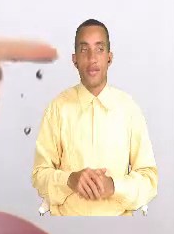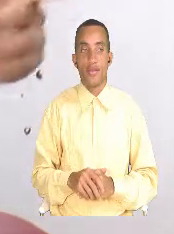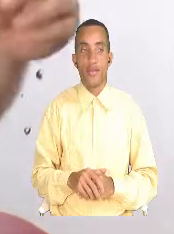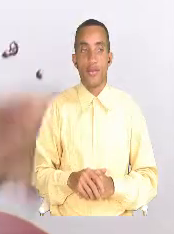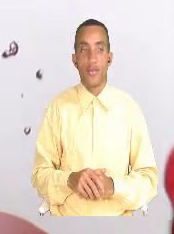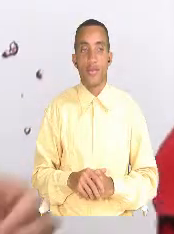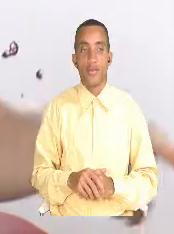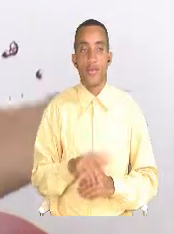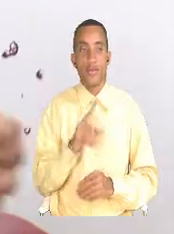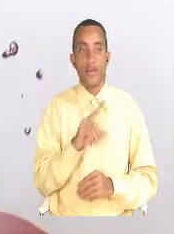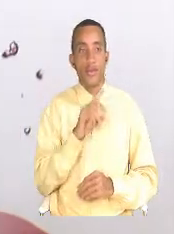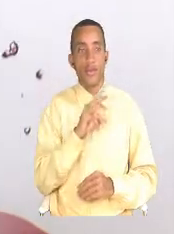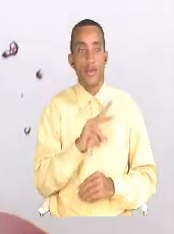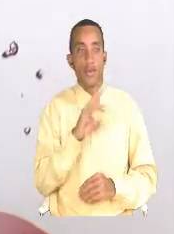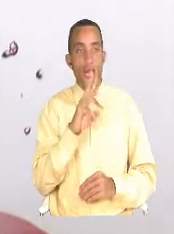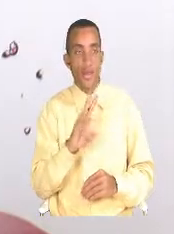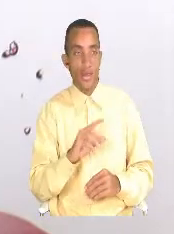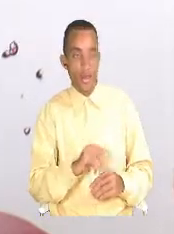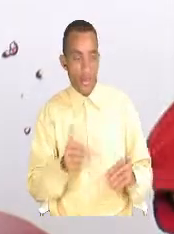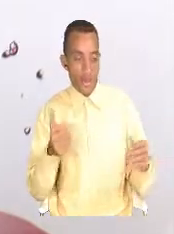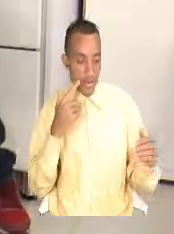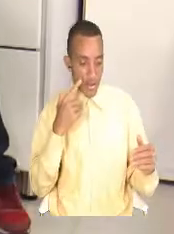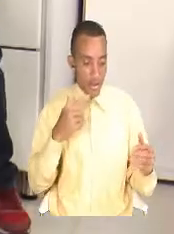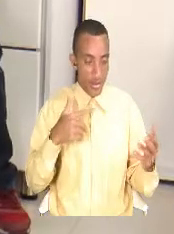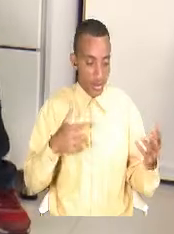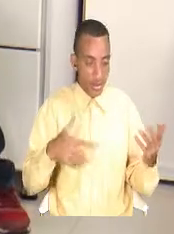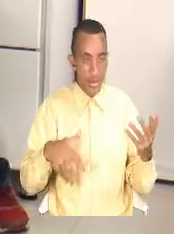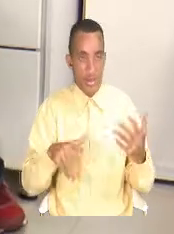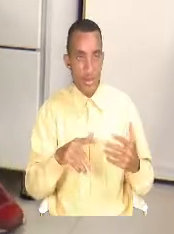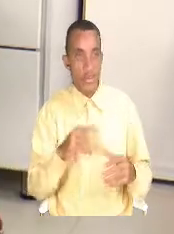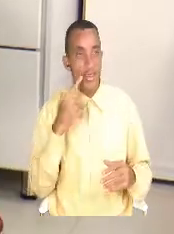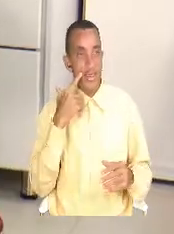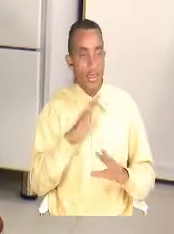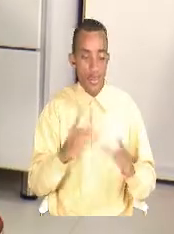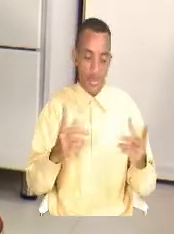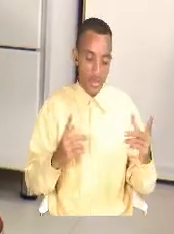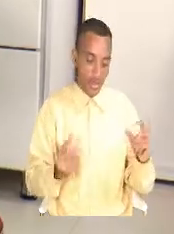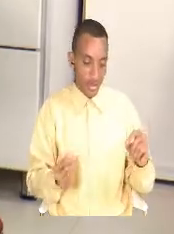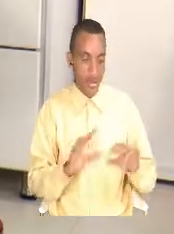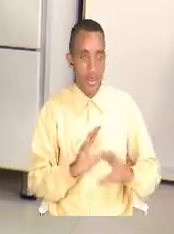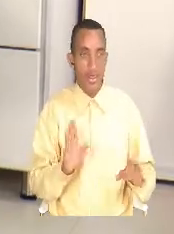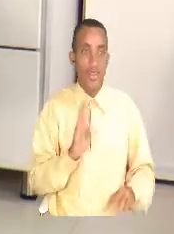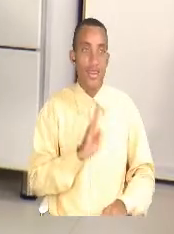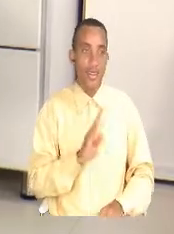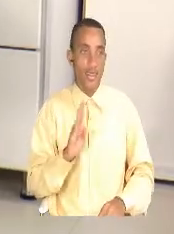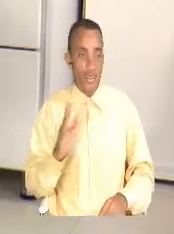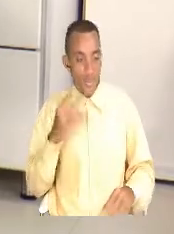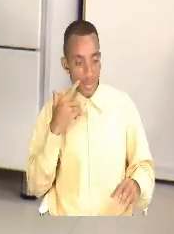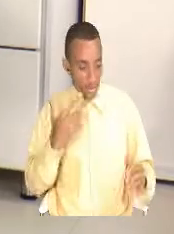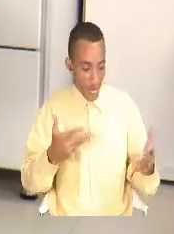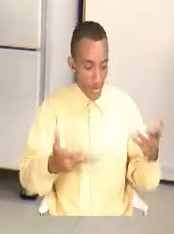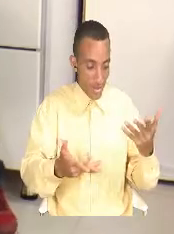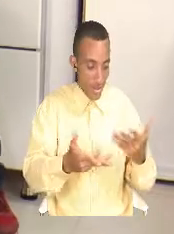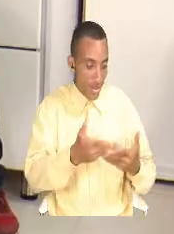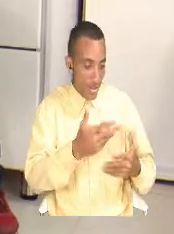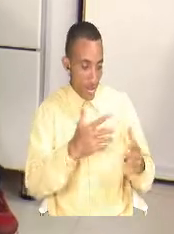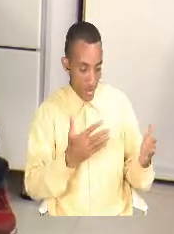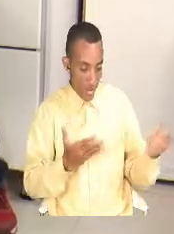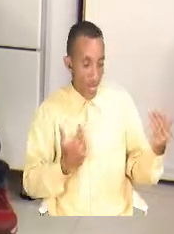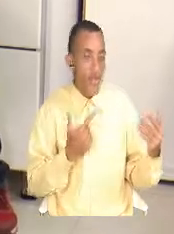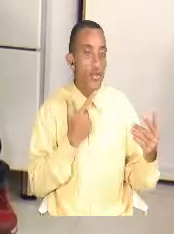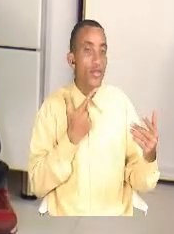Un, dos, tres, que la coja de lado hasta al revés. Que ella se alista, que va en bembe. Que la coja como es, le